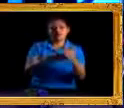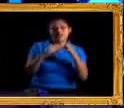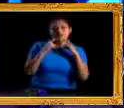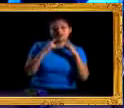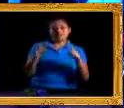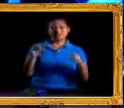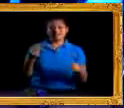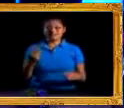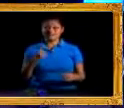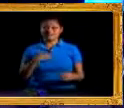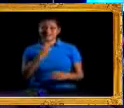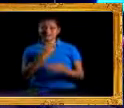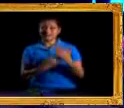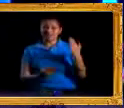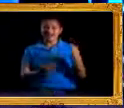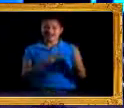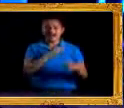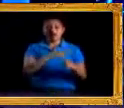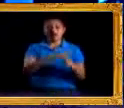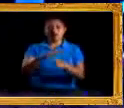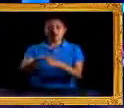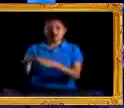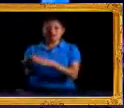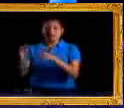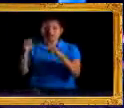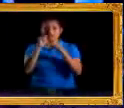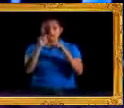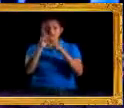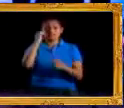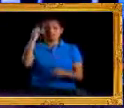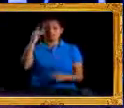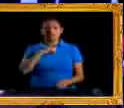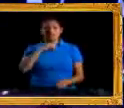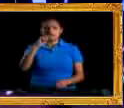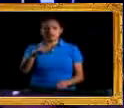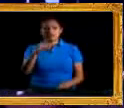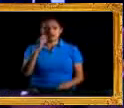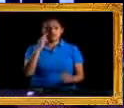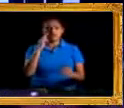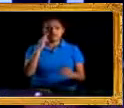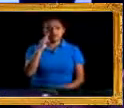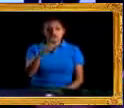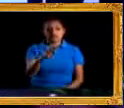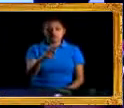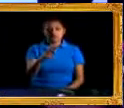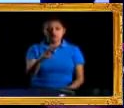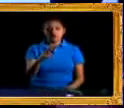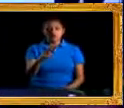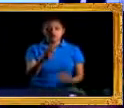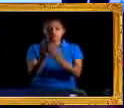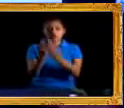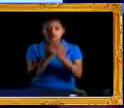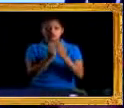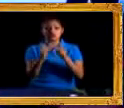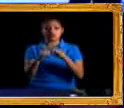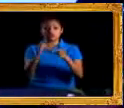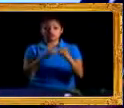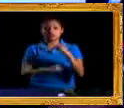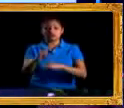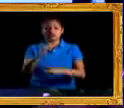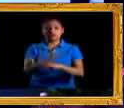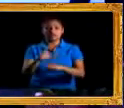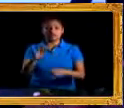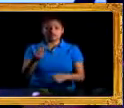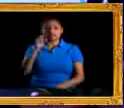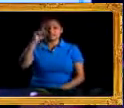a compartir la palabra del Señor, estaba yo viendo los estudios por internet que estaban dando la